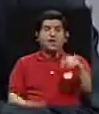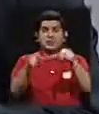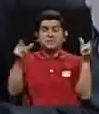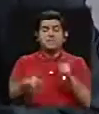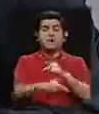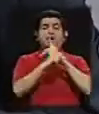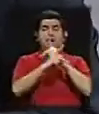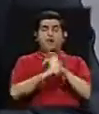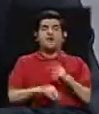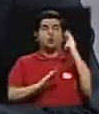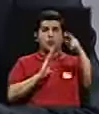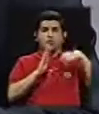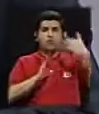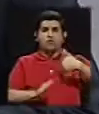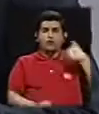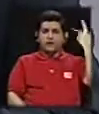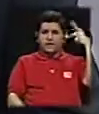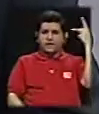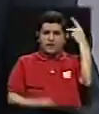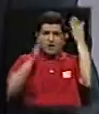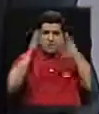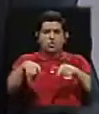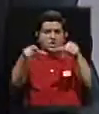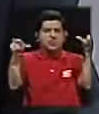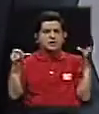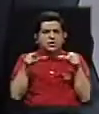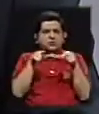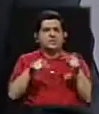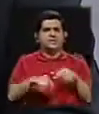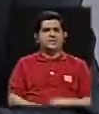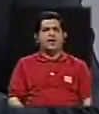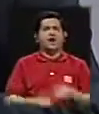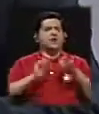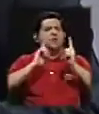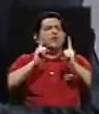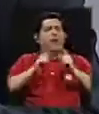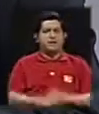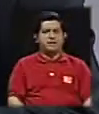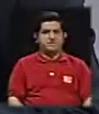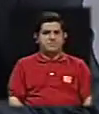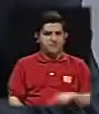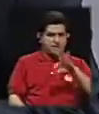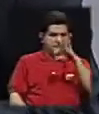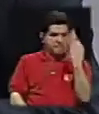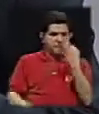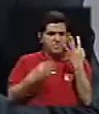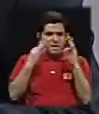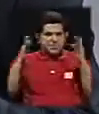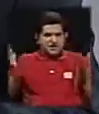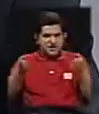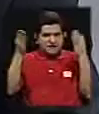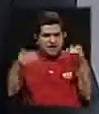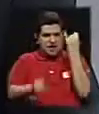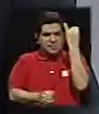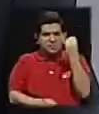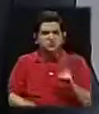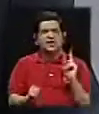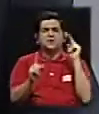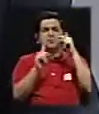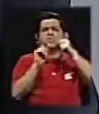¿qué papel han jugado los políticos locales para intentar impulsar esa idea y con qué